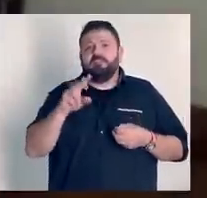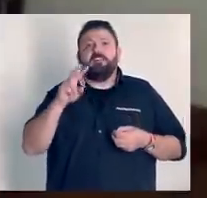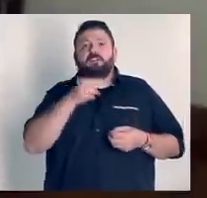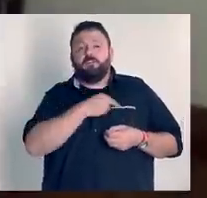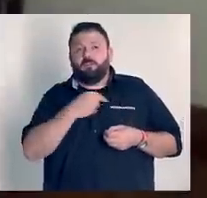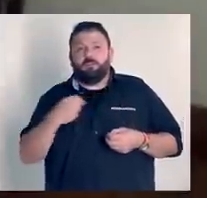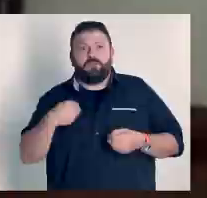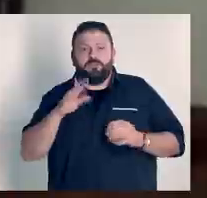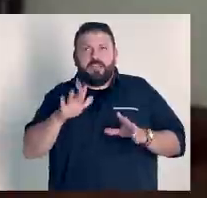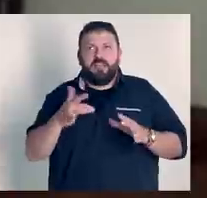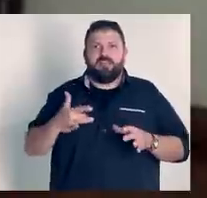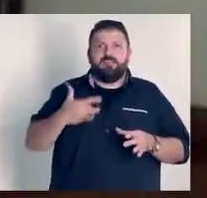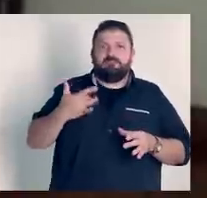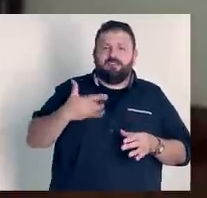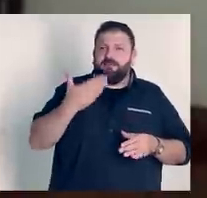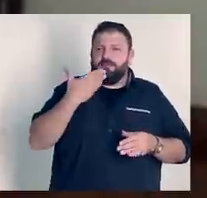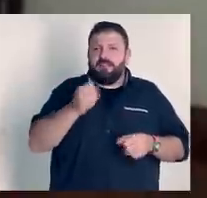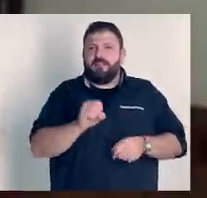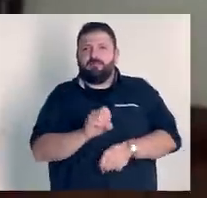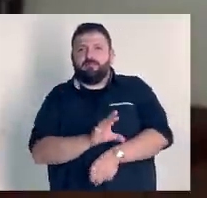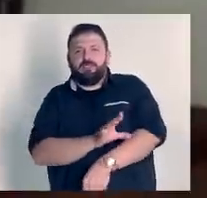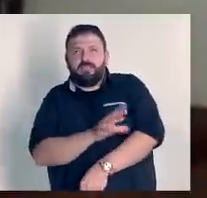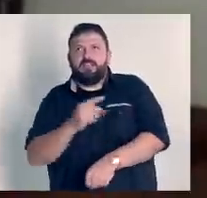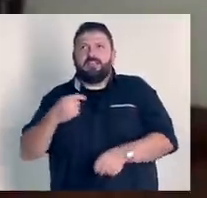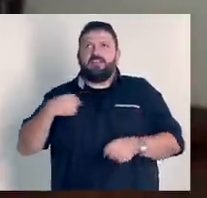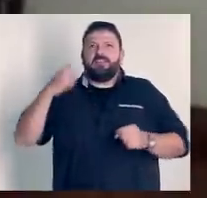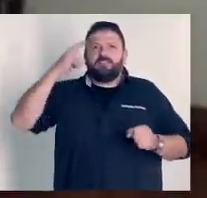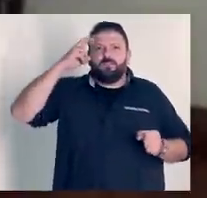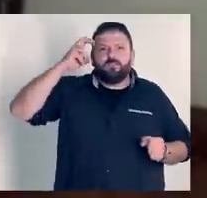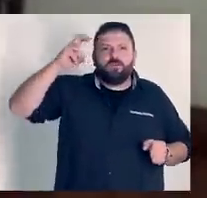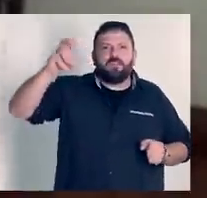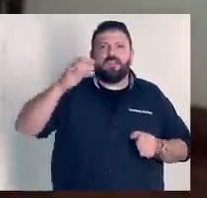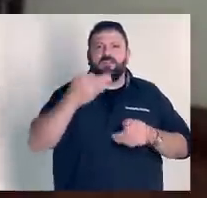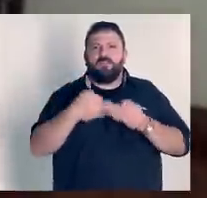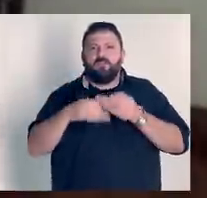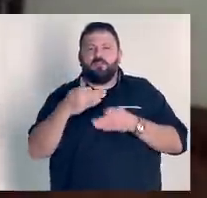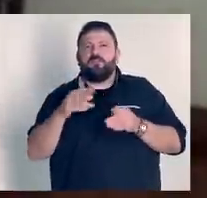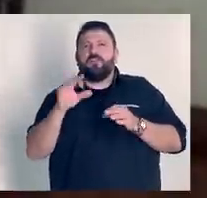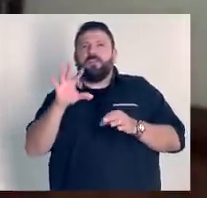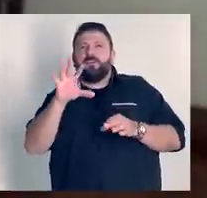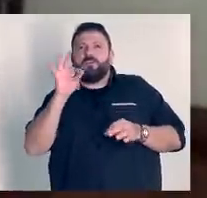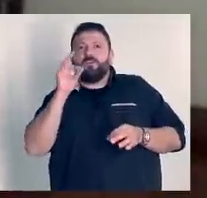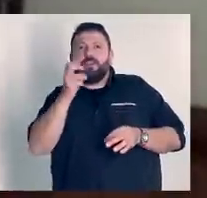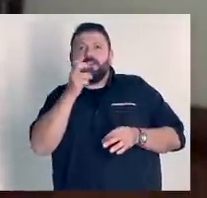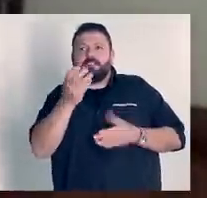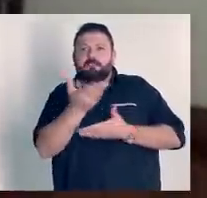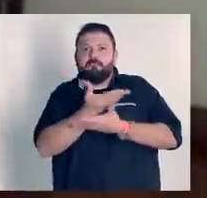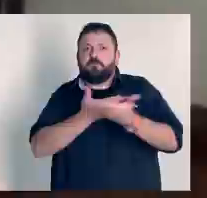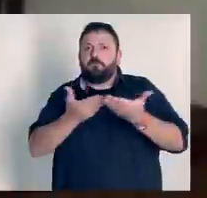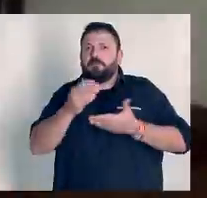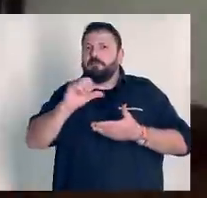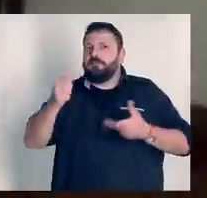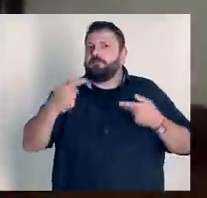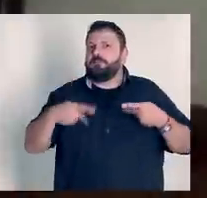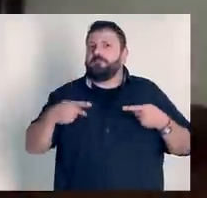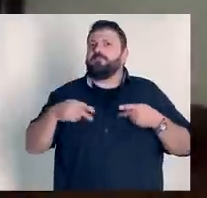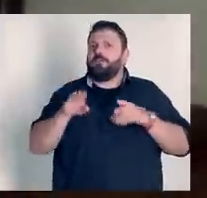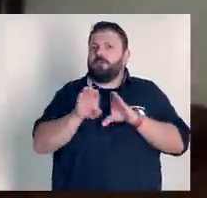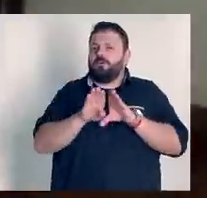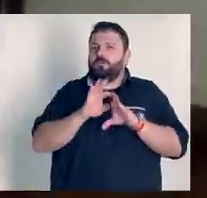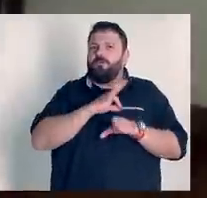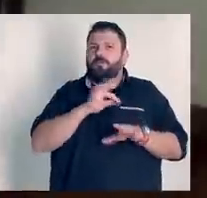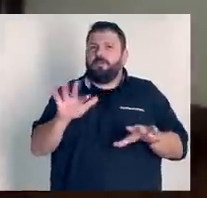ilusionados, íbamos con la esperanza, íbamos con el sueño de verdad encontrar en esto que nos compartían la transformación de nuestra